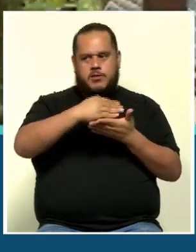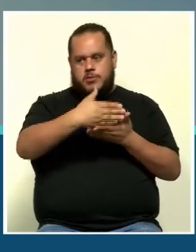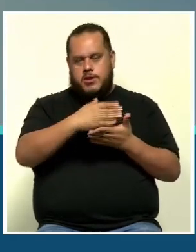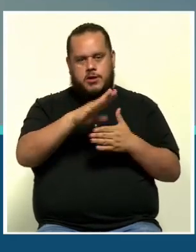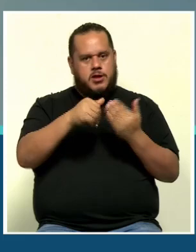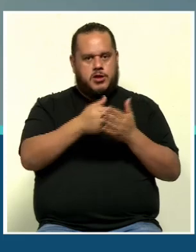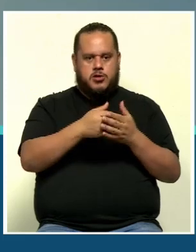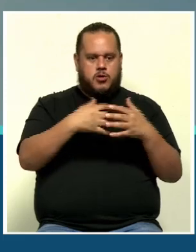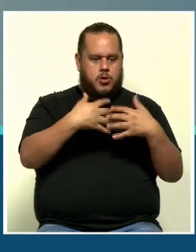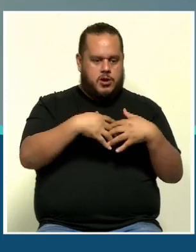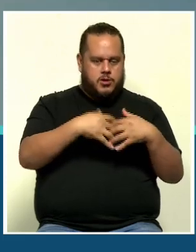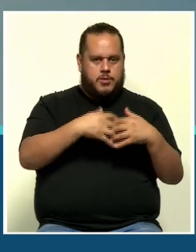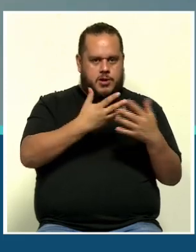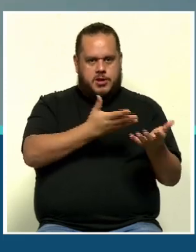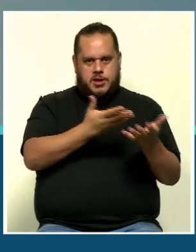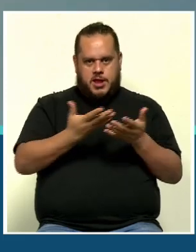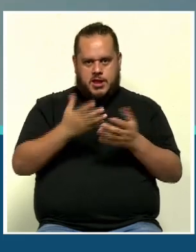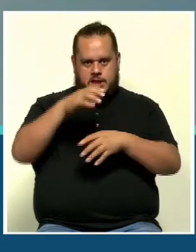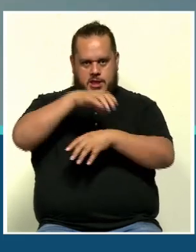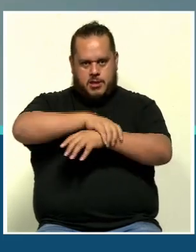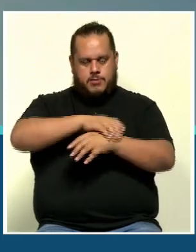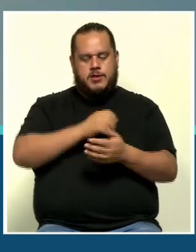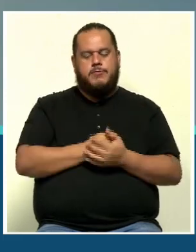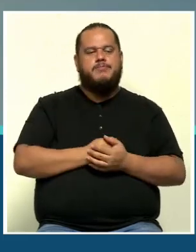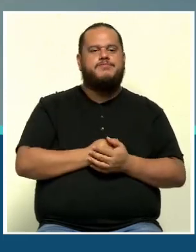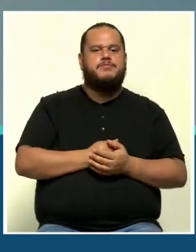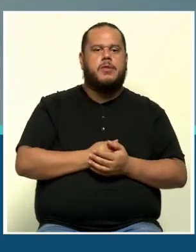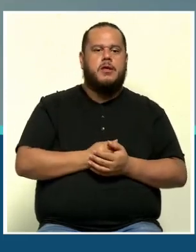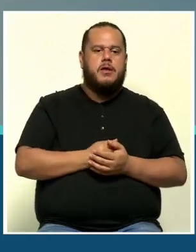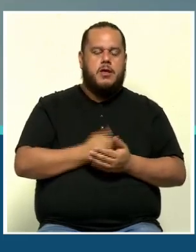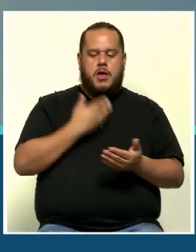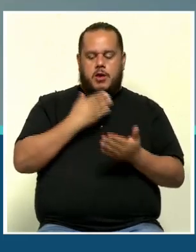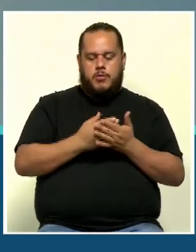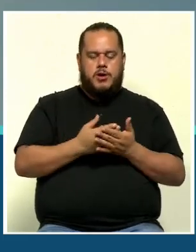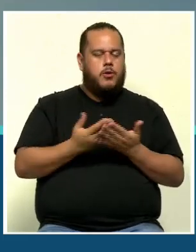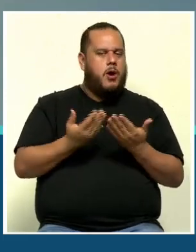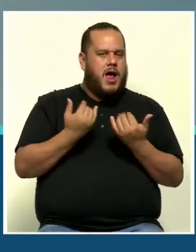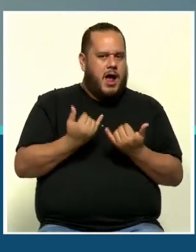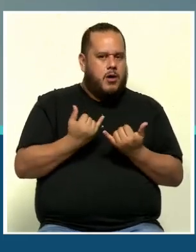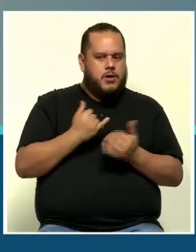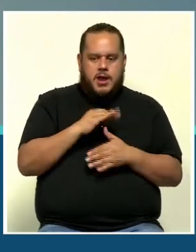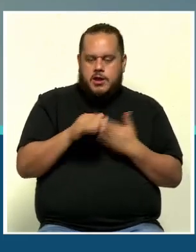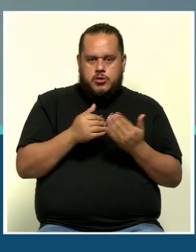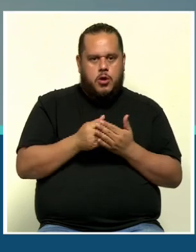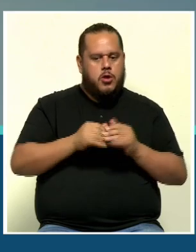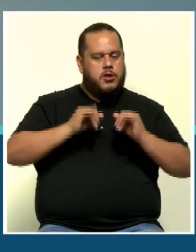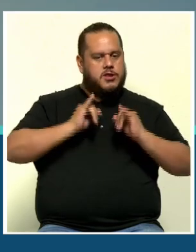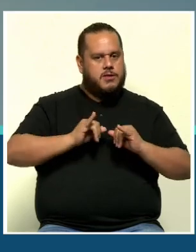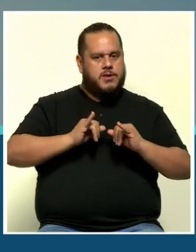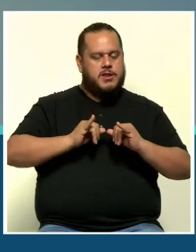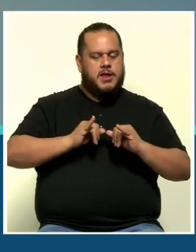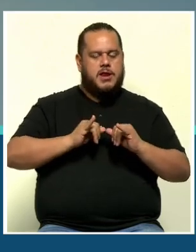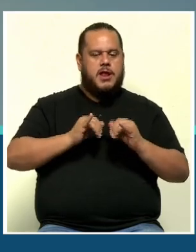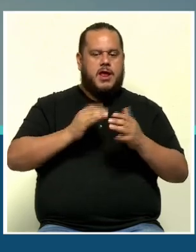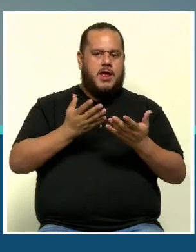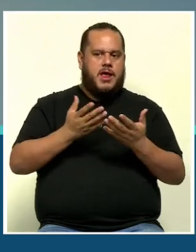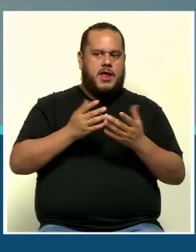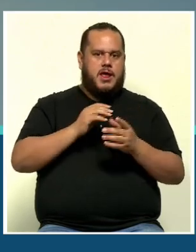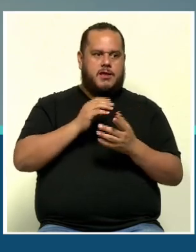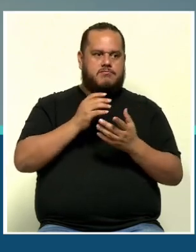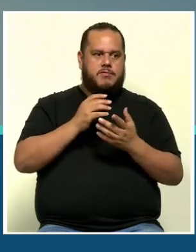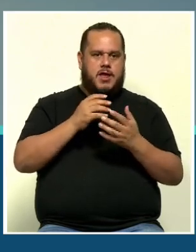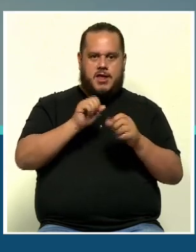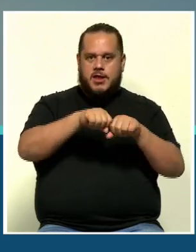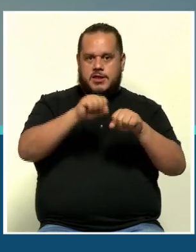gran complicación que están teniendo las investigaciones es que ahora prácticamente todo se mantiene en soportes informáticos.